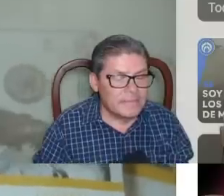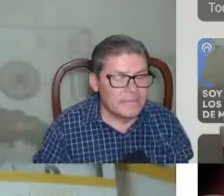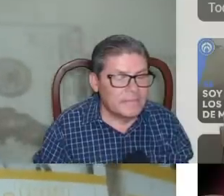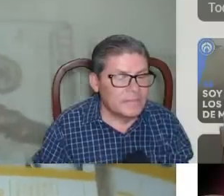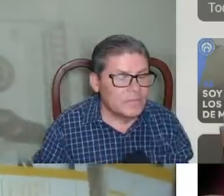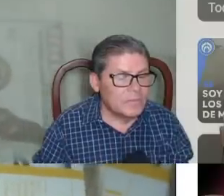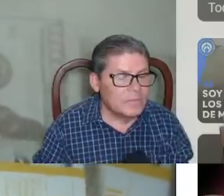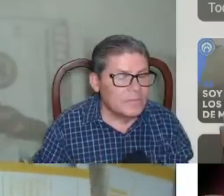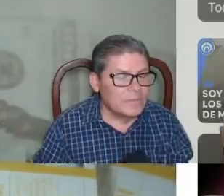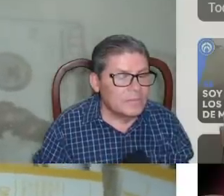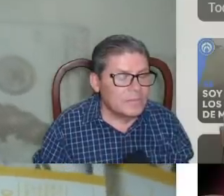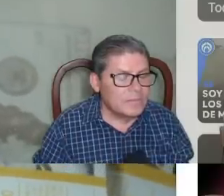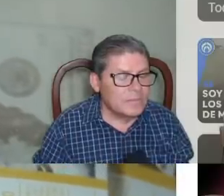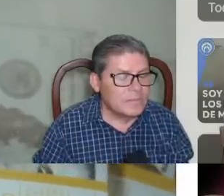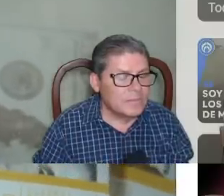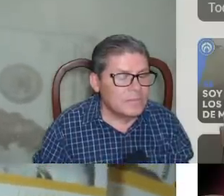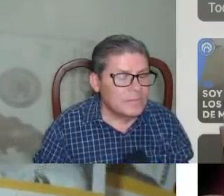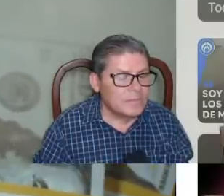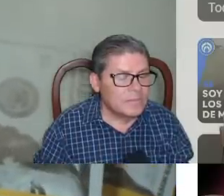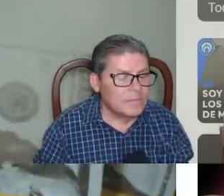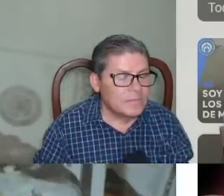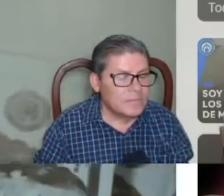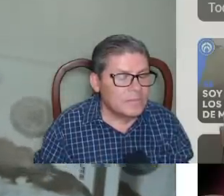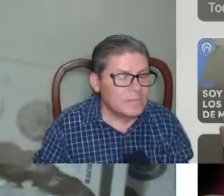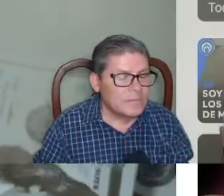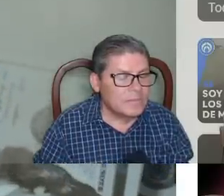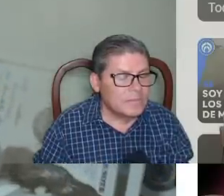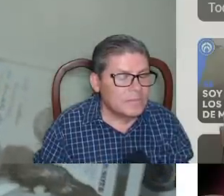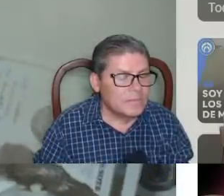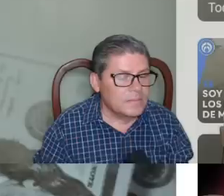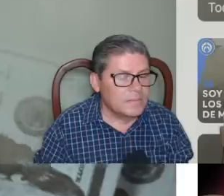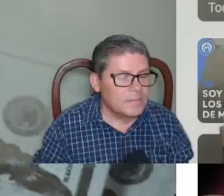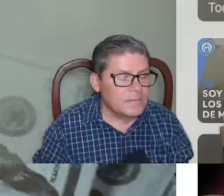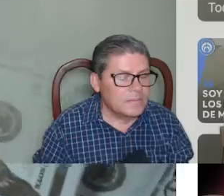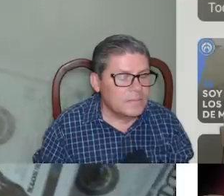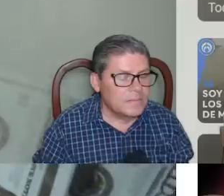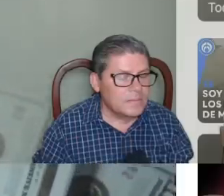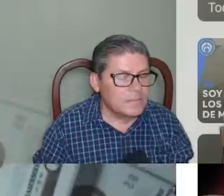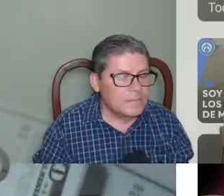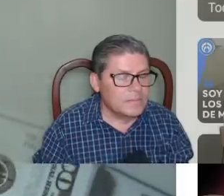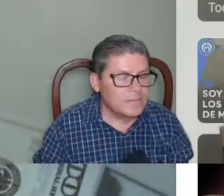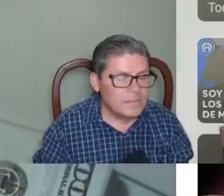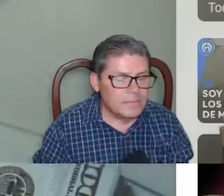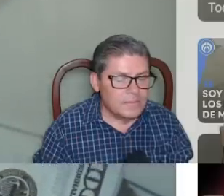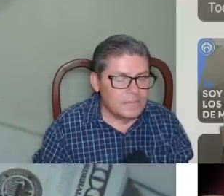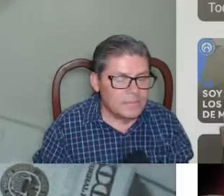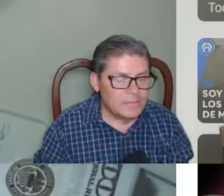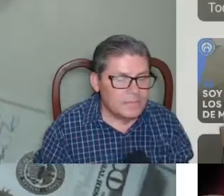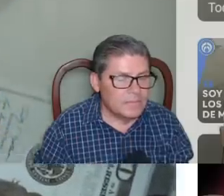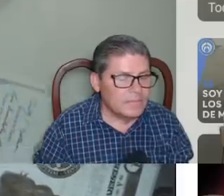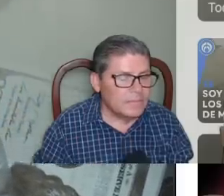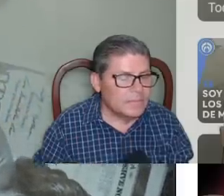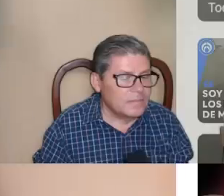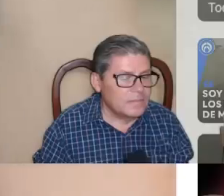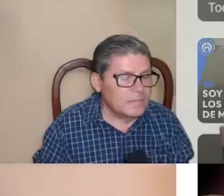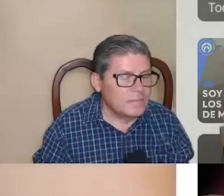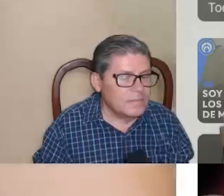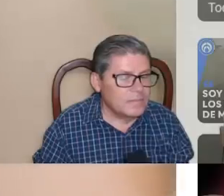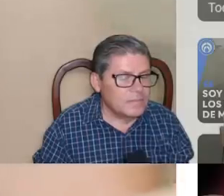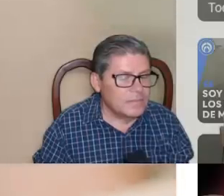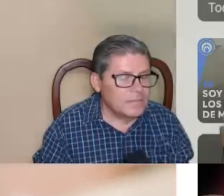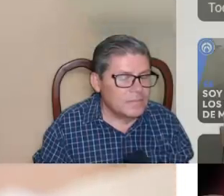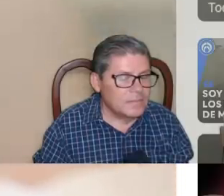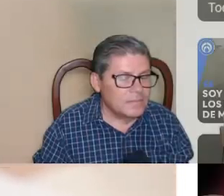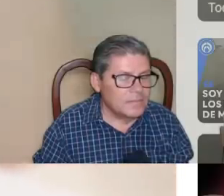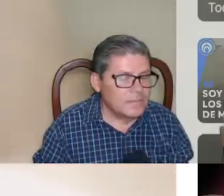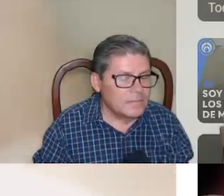un total de 7.4 millones entre enero de 2010 y diciembre de 2014. El